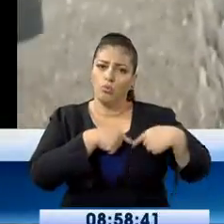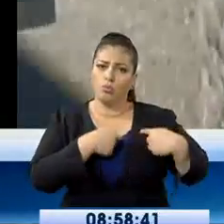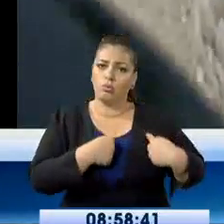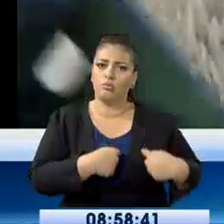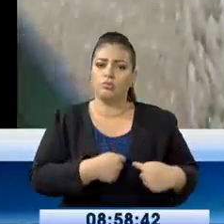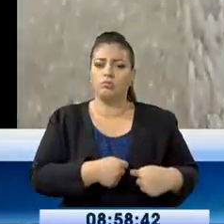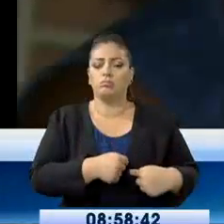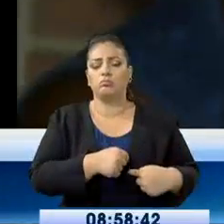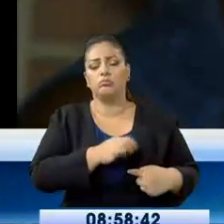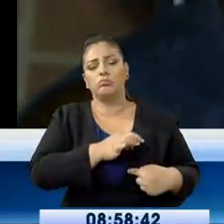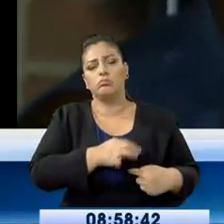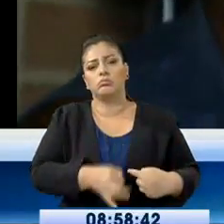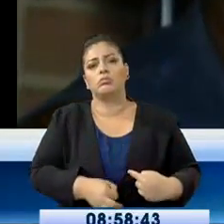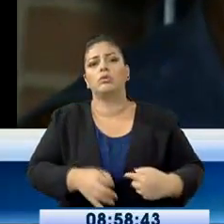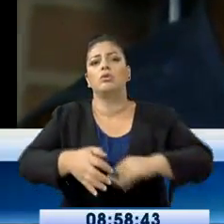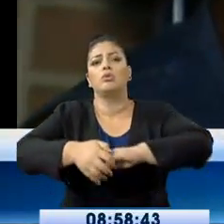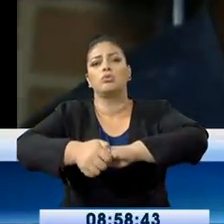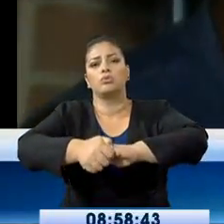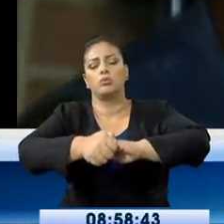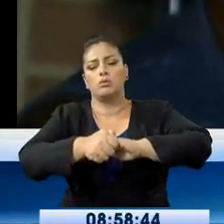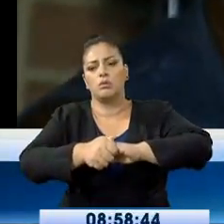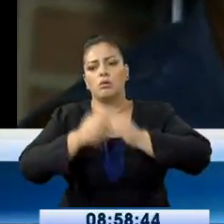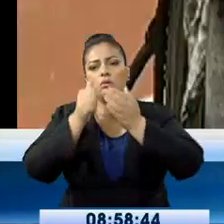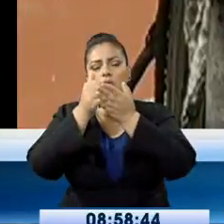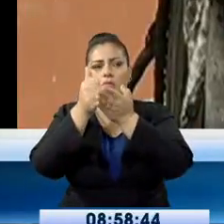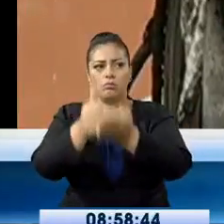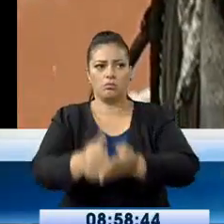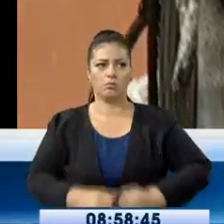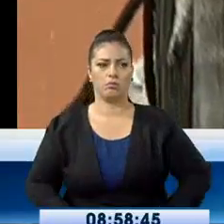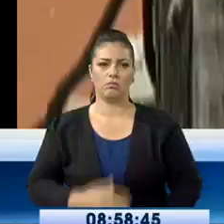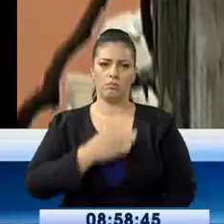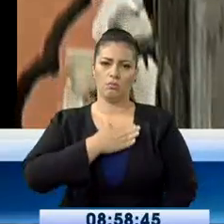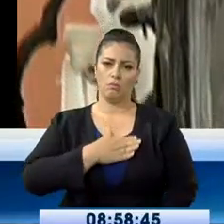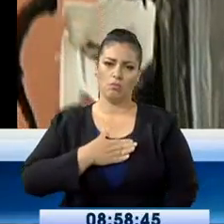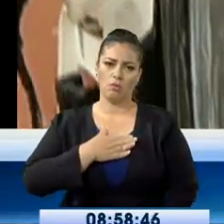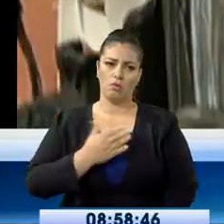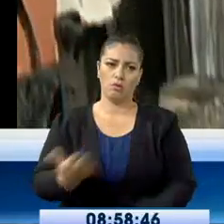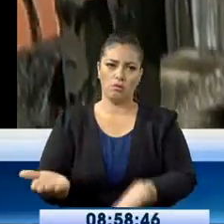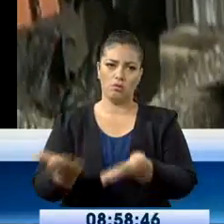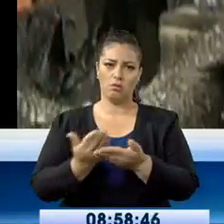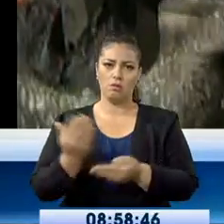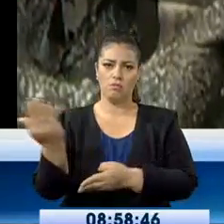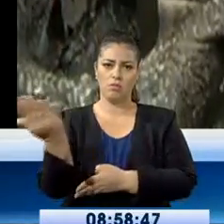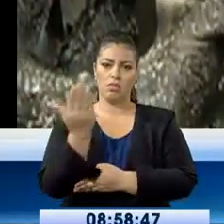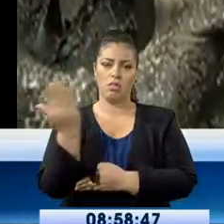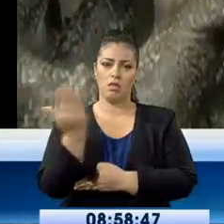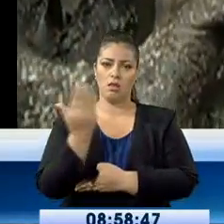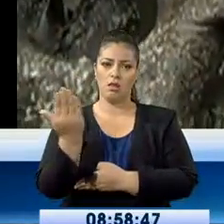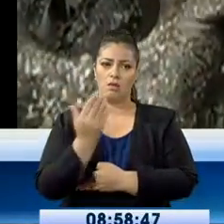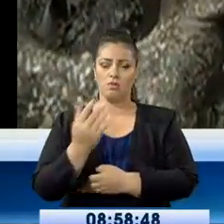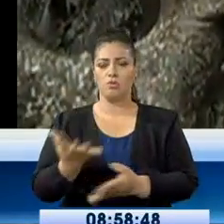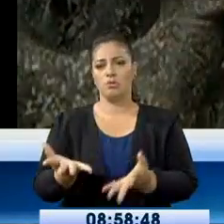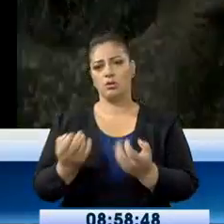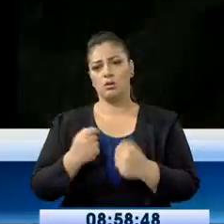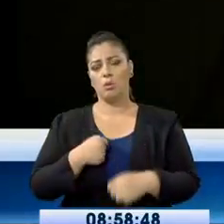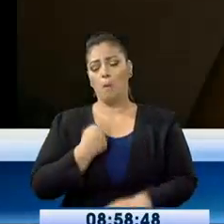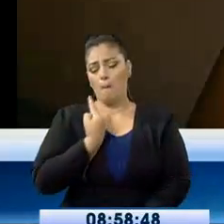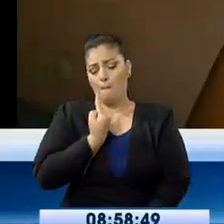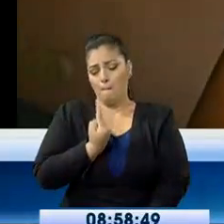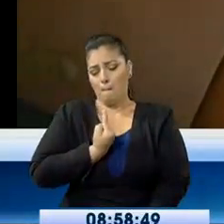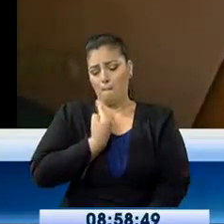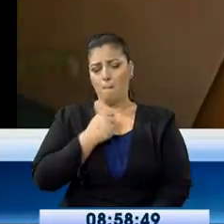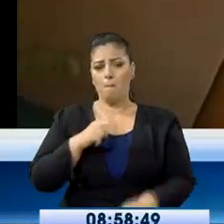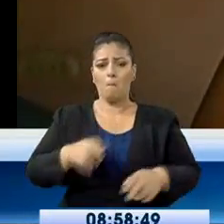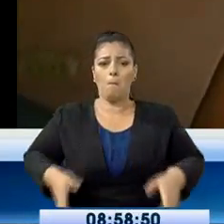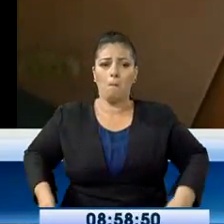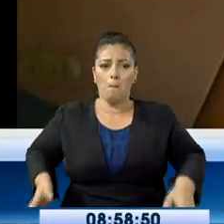mano. Lo que más me interesa hoy, señores, es que me ayuden con un televisor, porque yo aquí solita, esa es mi alegría, yo prendo y